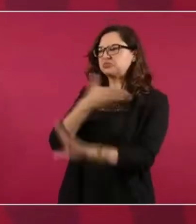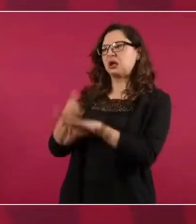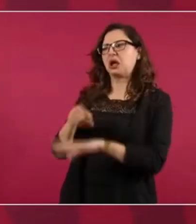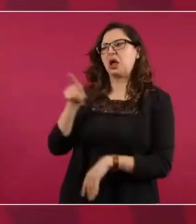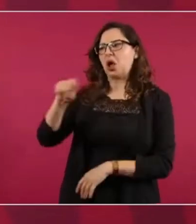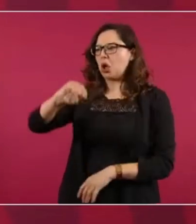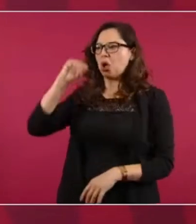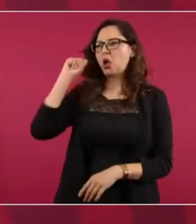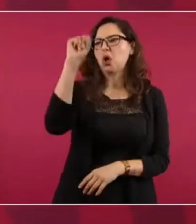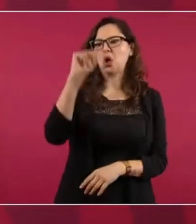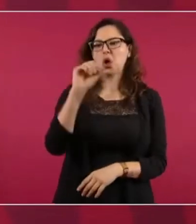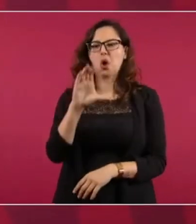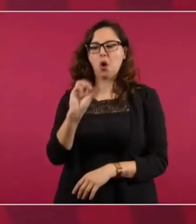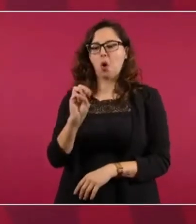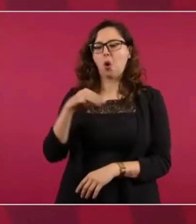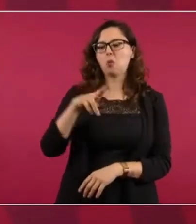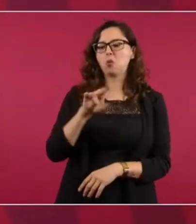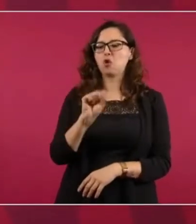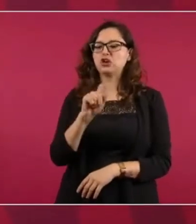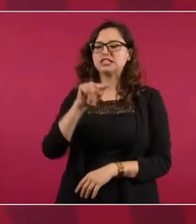Y ahora